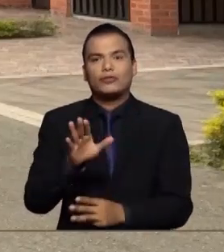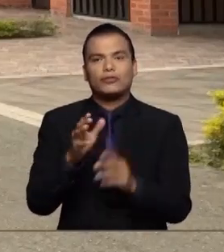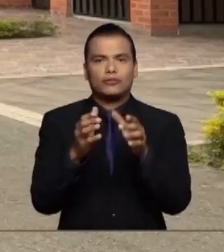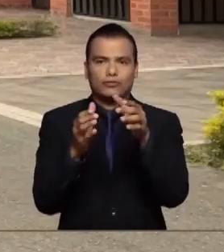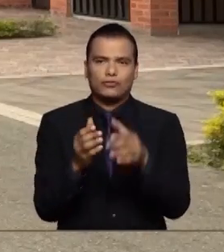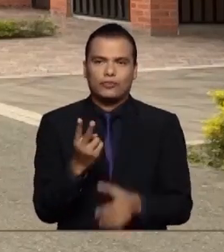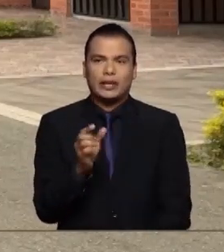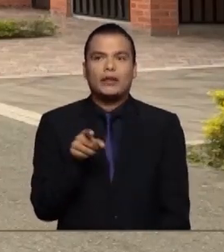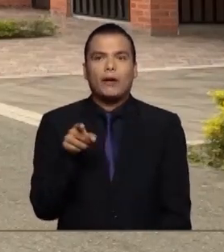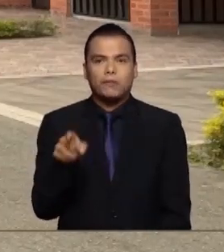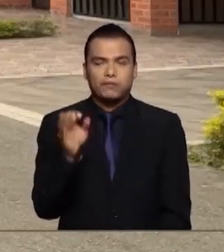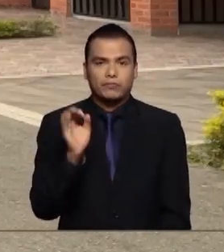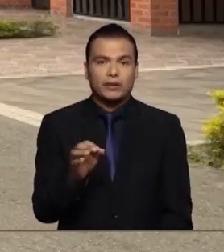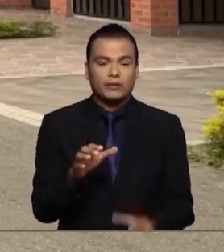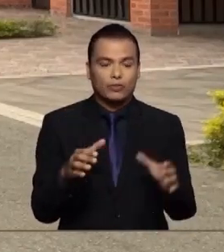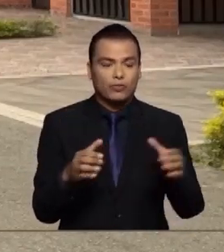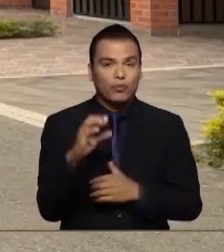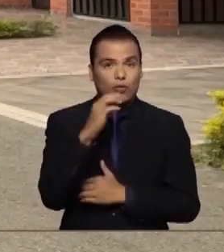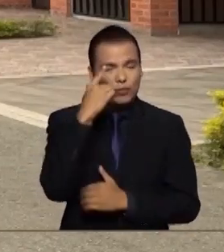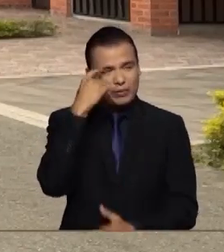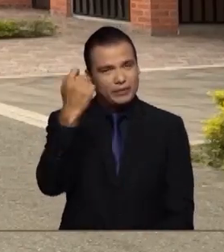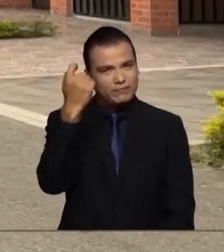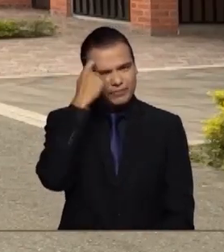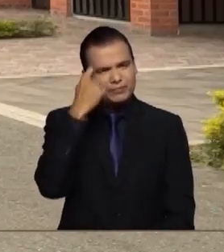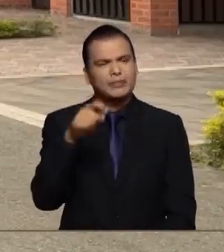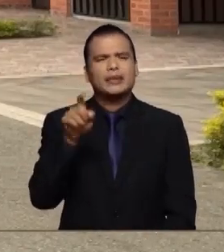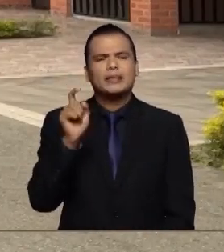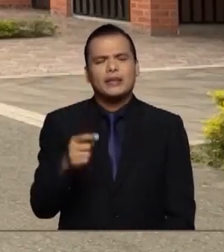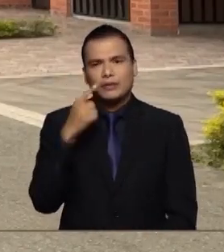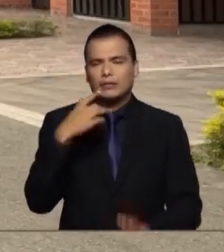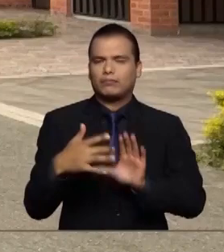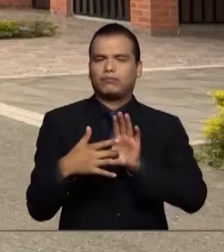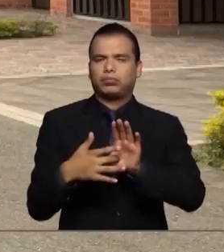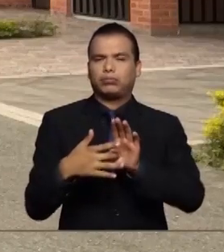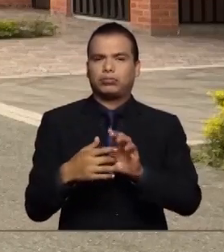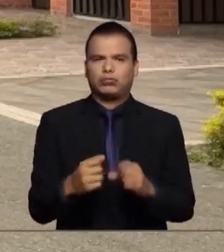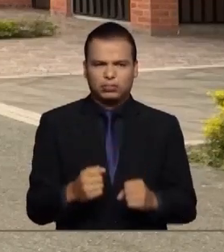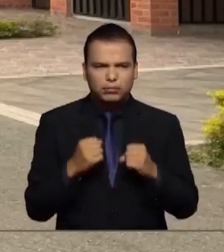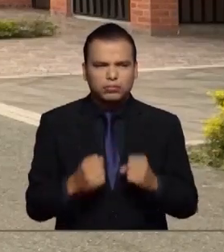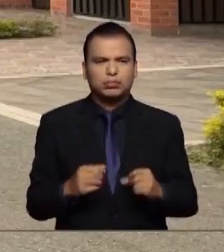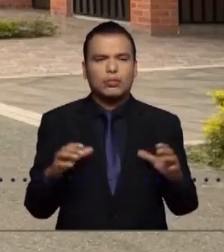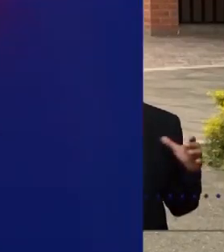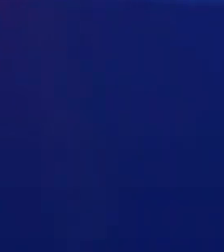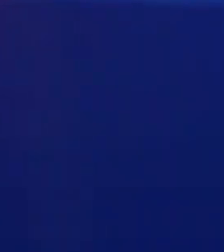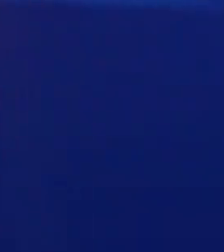y primordial esencia el darle continuidad a la identidad de juego del equipo colombiano.